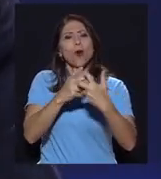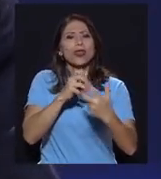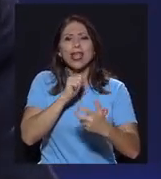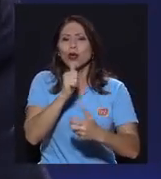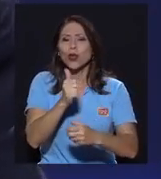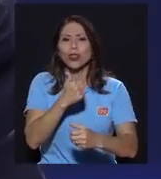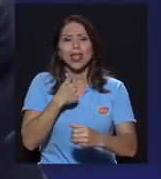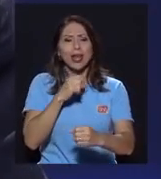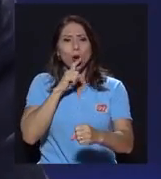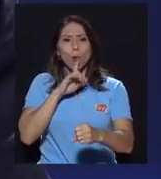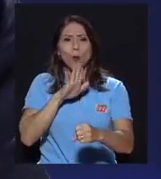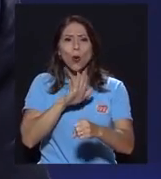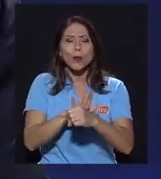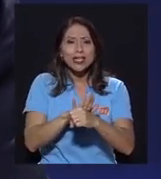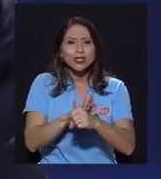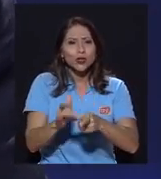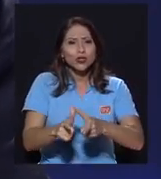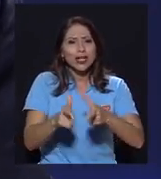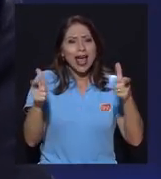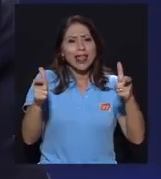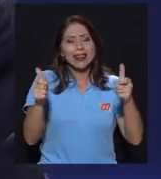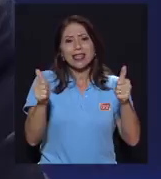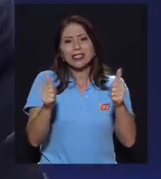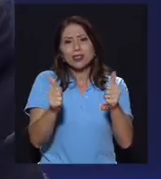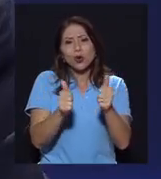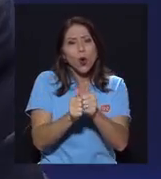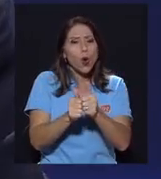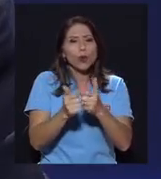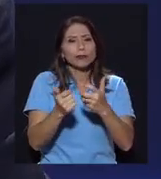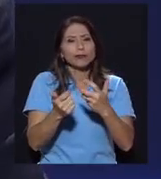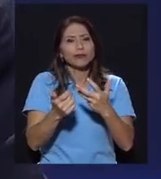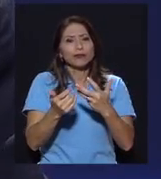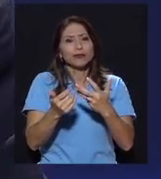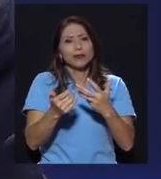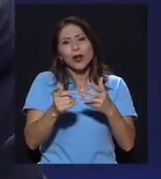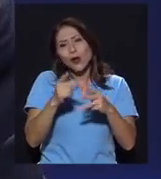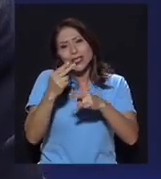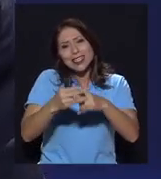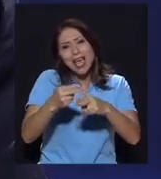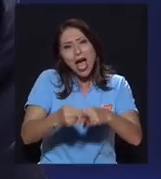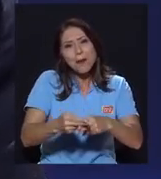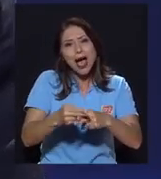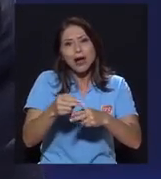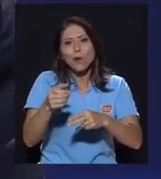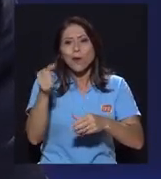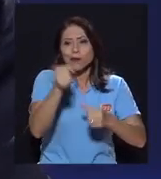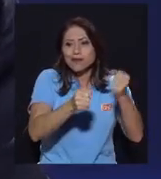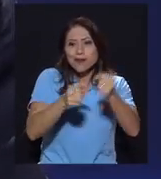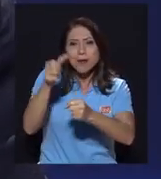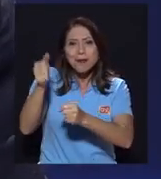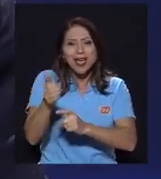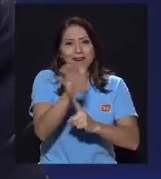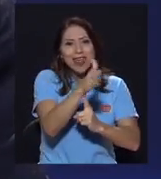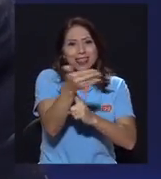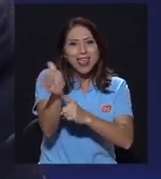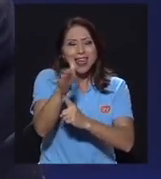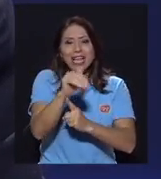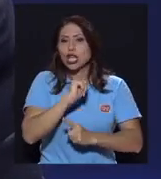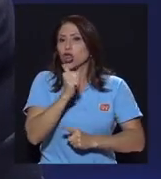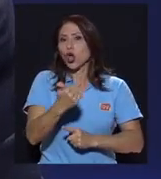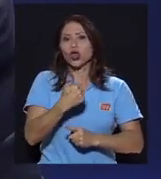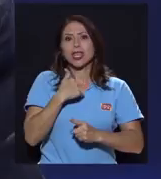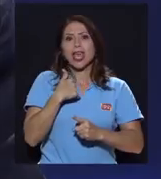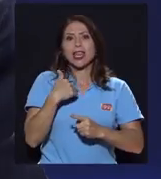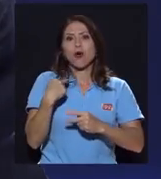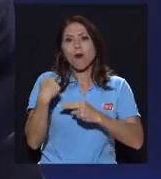digámoslo en ese sentido con con lo que se llama en algunos casos pega banderas no tiene compromisos con sectores